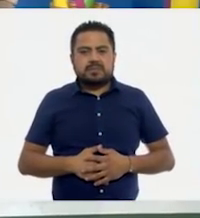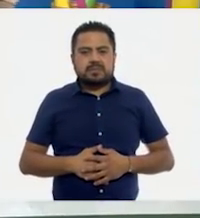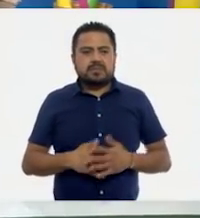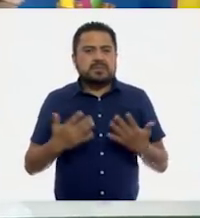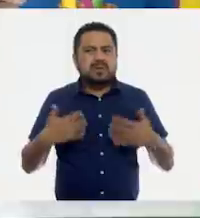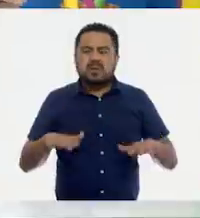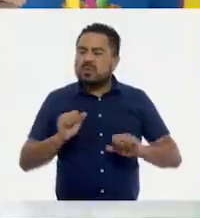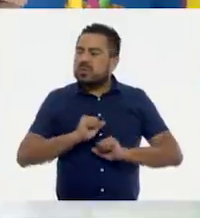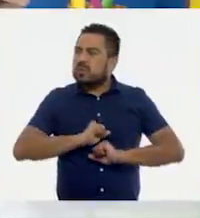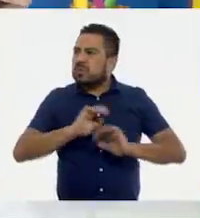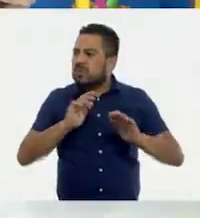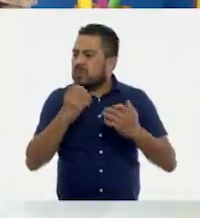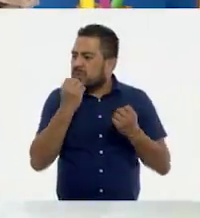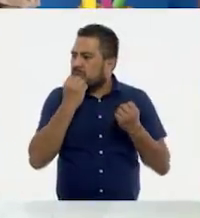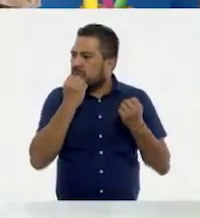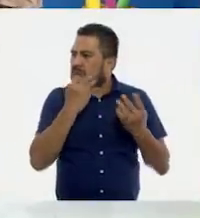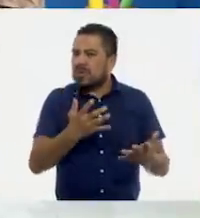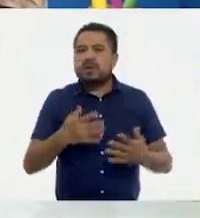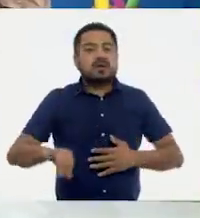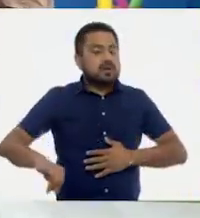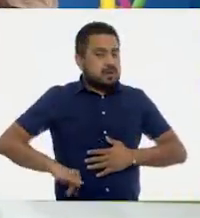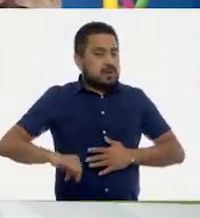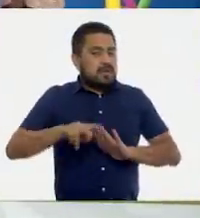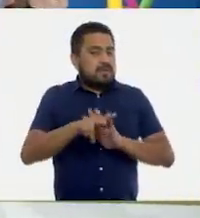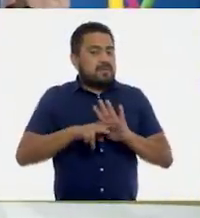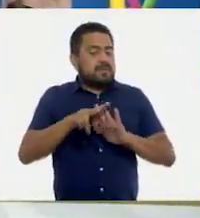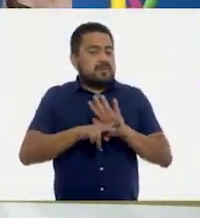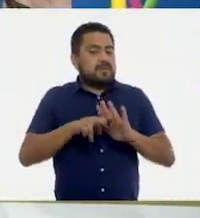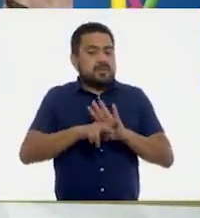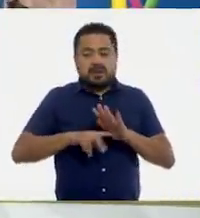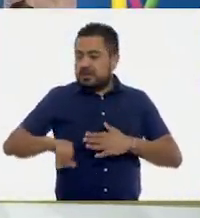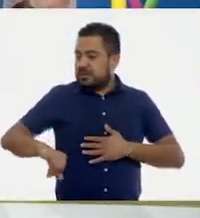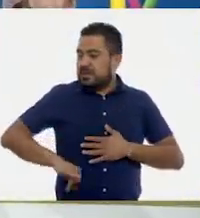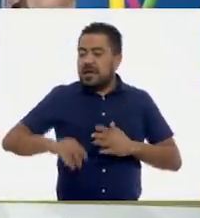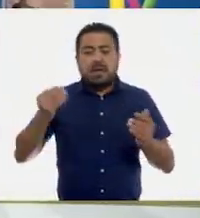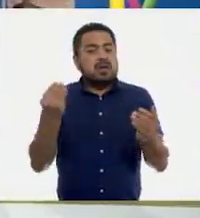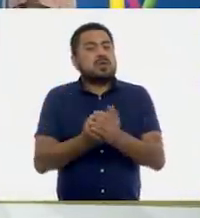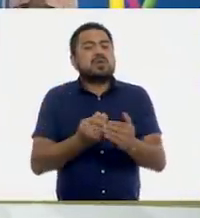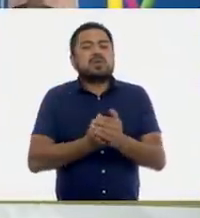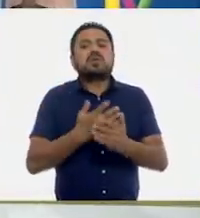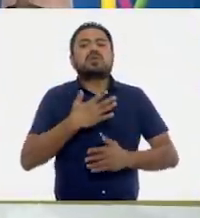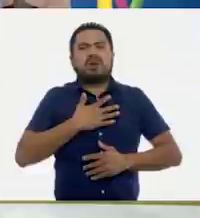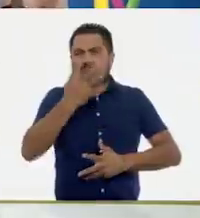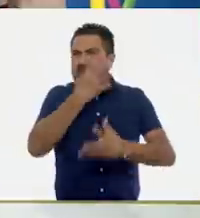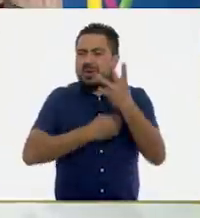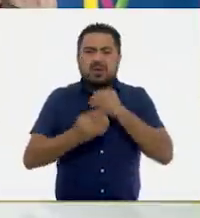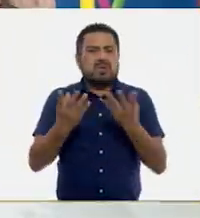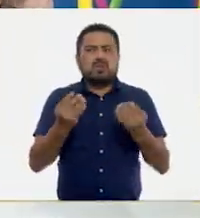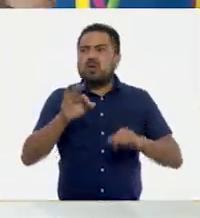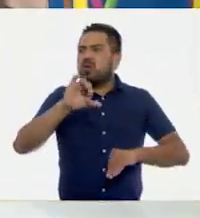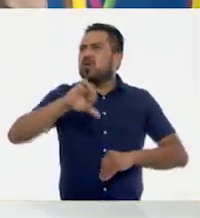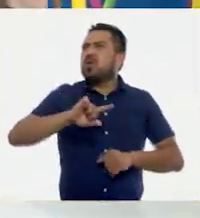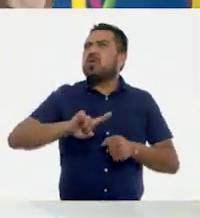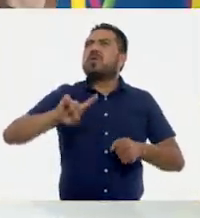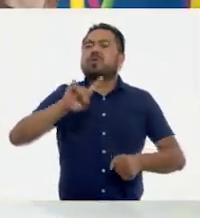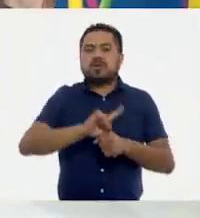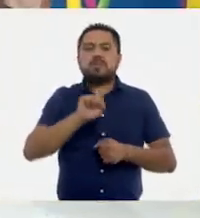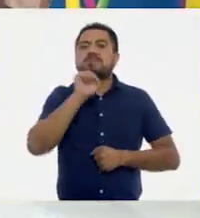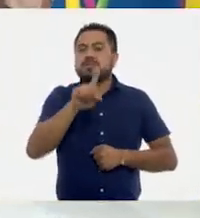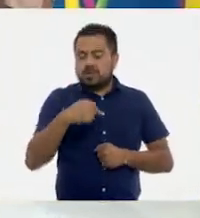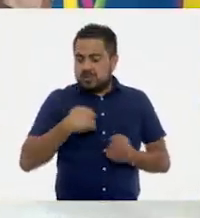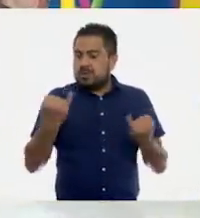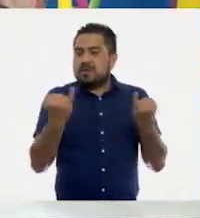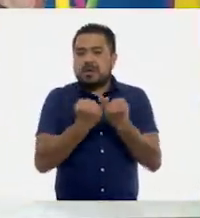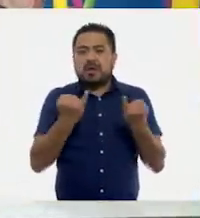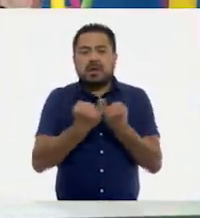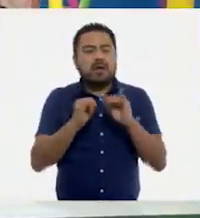¡Qué increíble! Qué interesante video y qué interesante clase, maestra. Yo aprendí muchísimo el día de hoy. ¿Y tú, Ton? Yo también, y